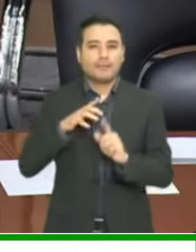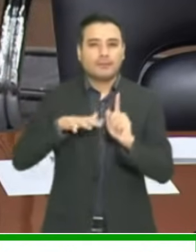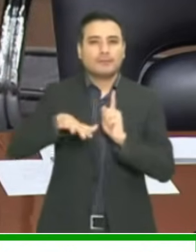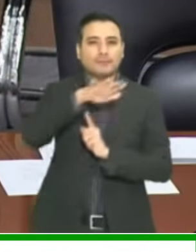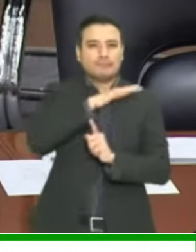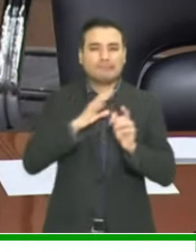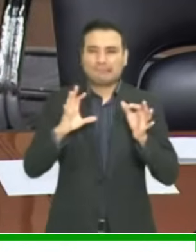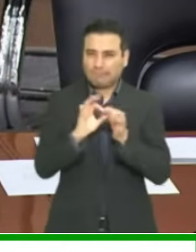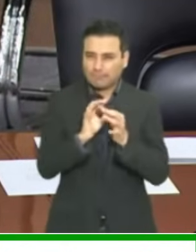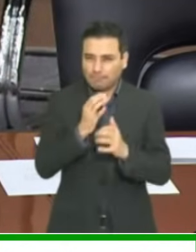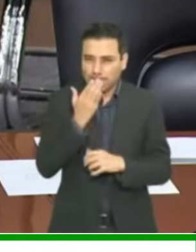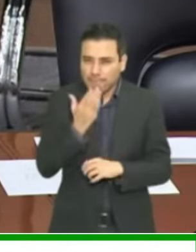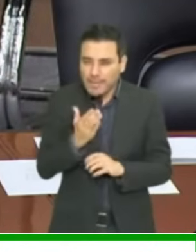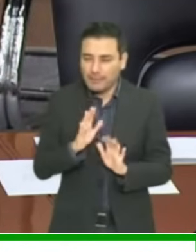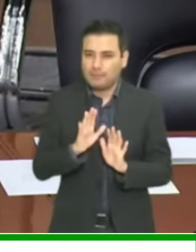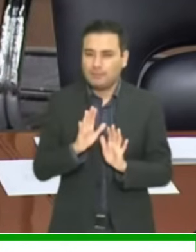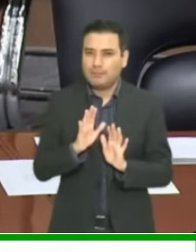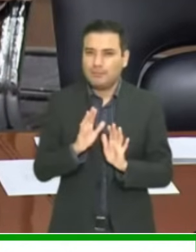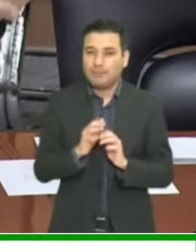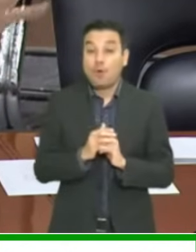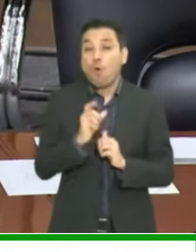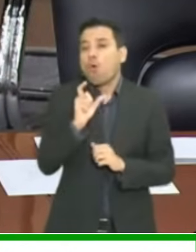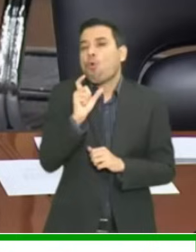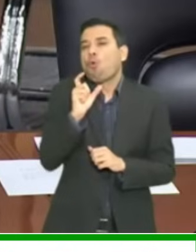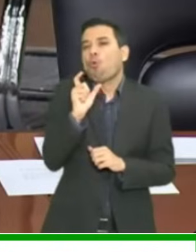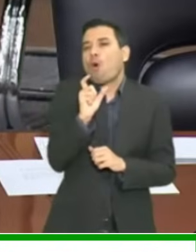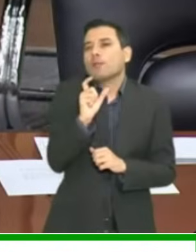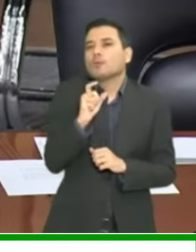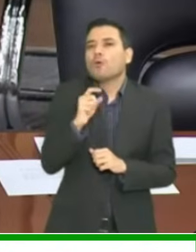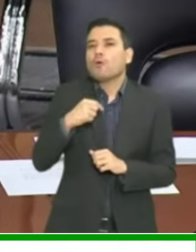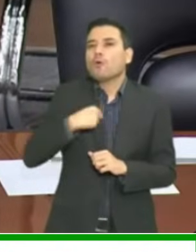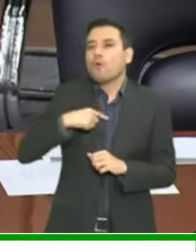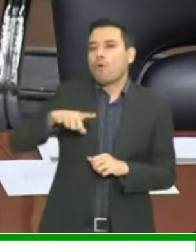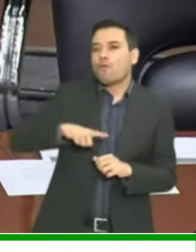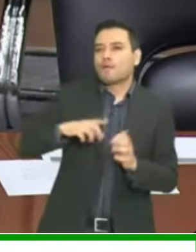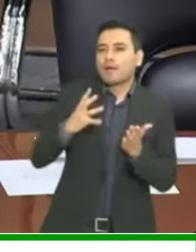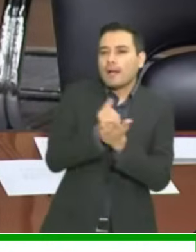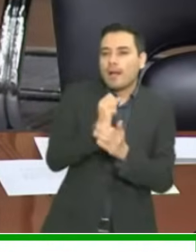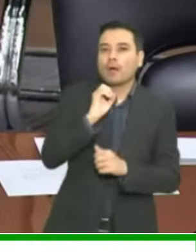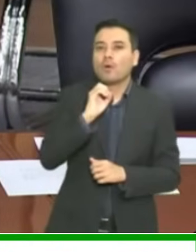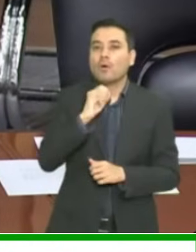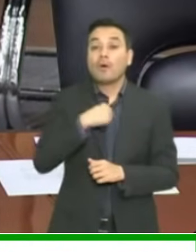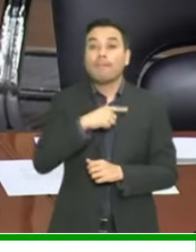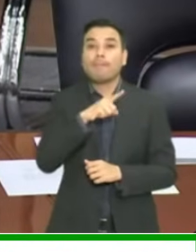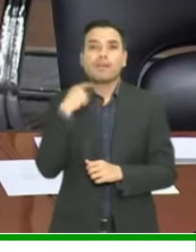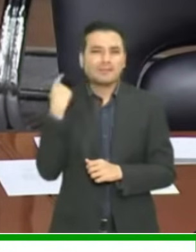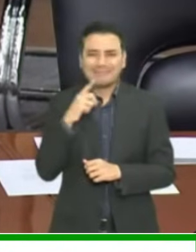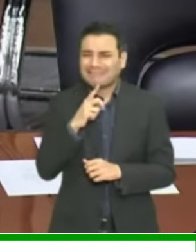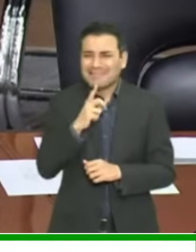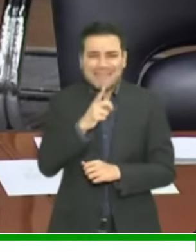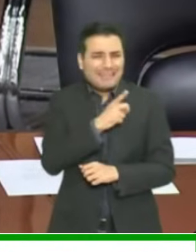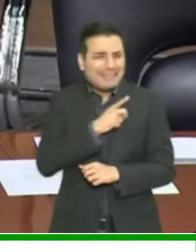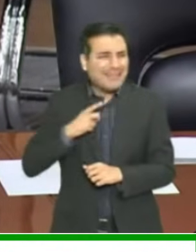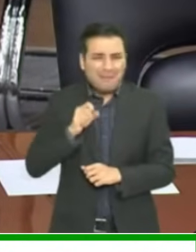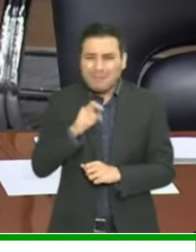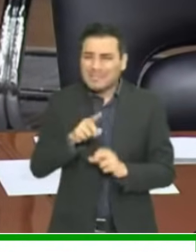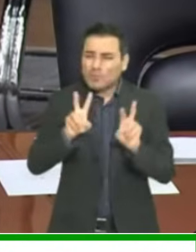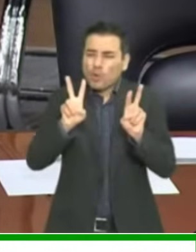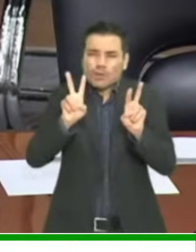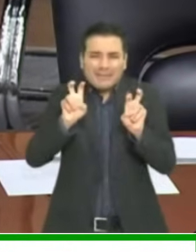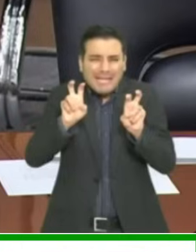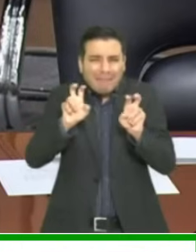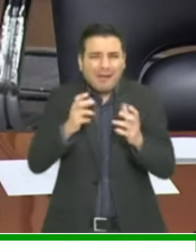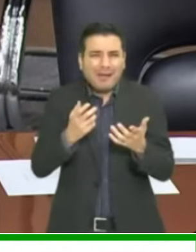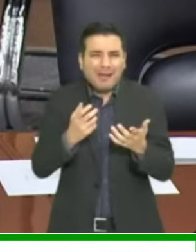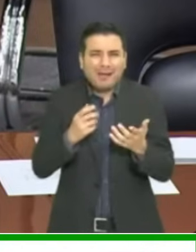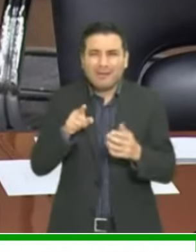ser consistentes cuando estoy en la oposición y cuando estoy en el gobierno. Nosotros en esta parte hemos sido absolutamente consistentes, igual